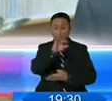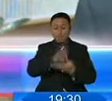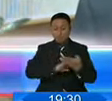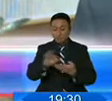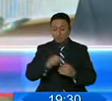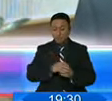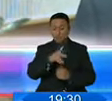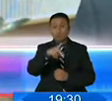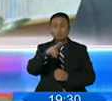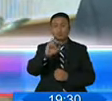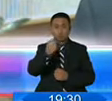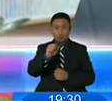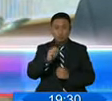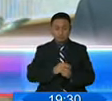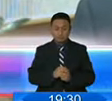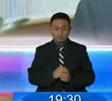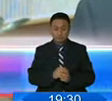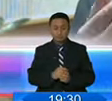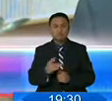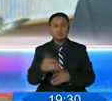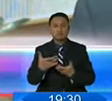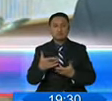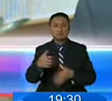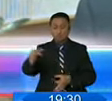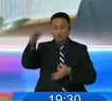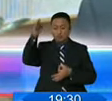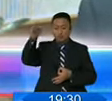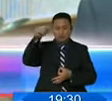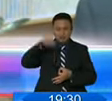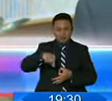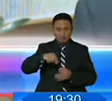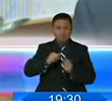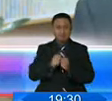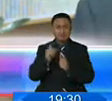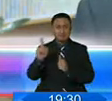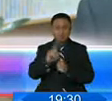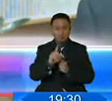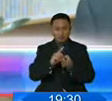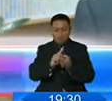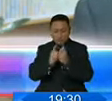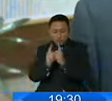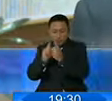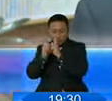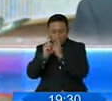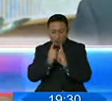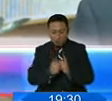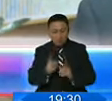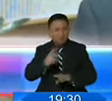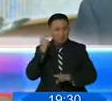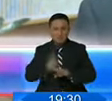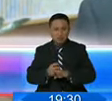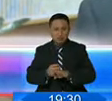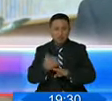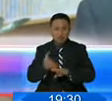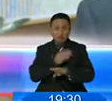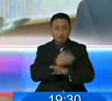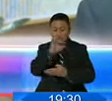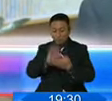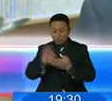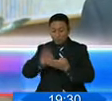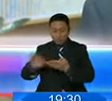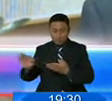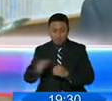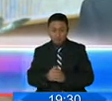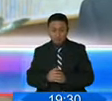del 2016, tomamos como base una hoja matriz en donde está cada uno de los cambios de manera específica que se aprobaron en todo el distrito